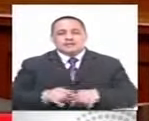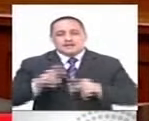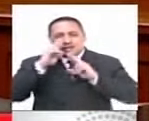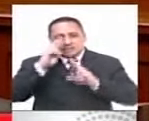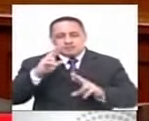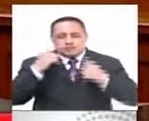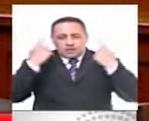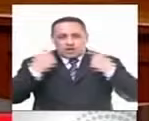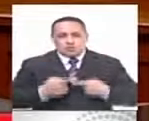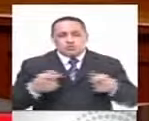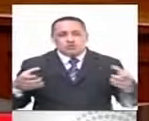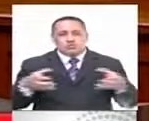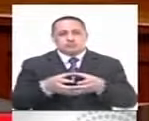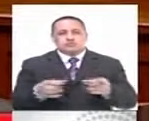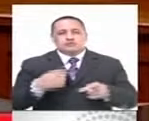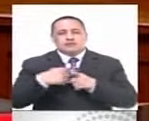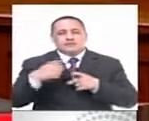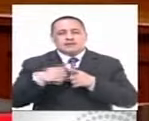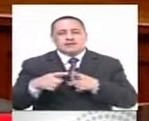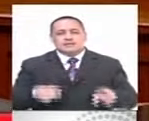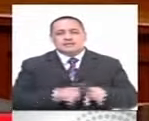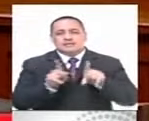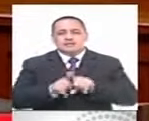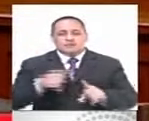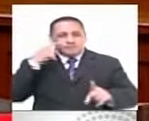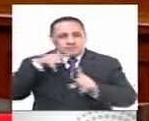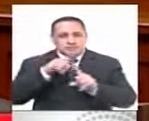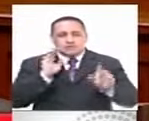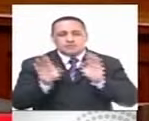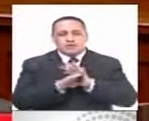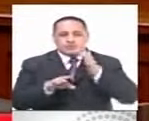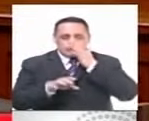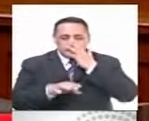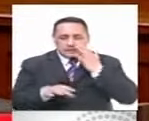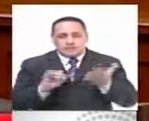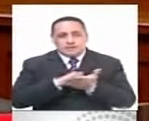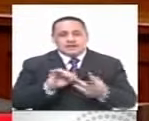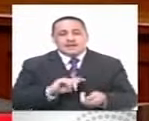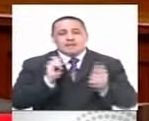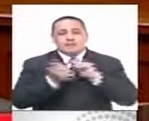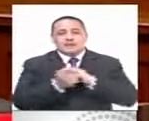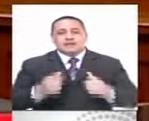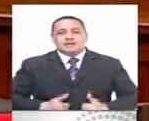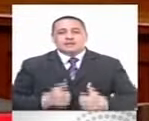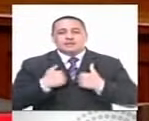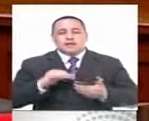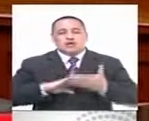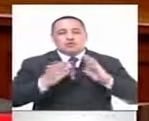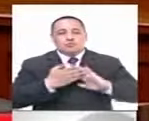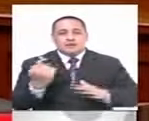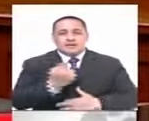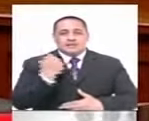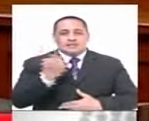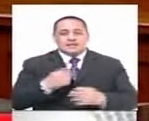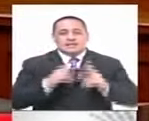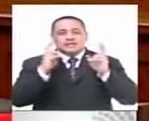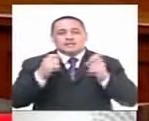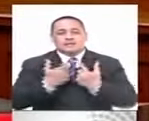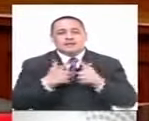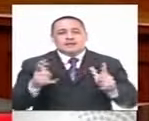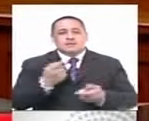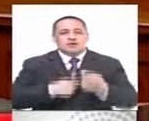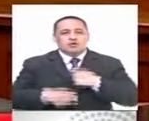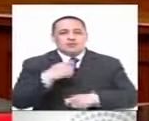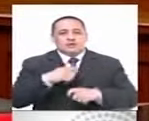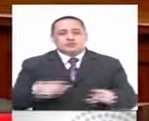y concertación a las distintas perspectivas para renovar la visión de la comunidad andina en materia de libre